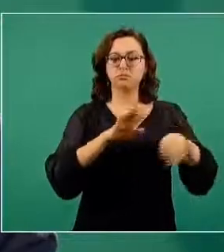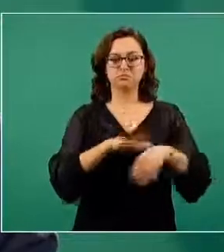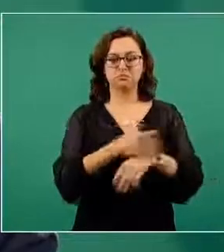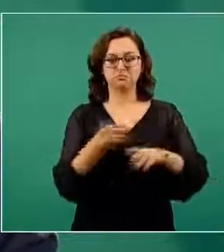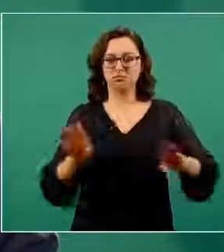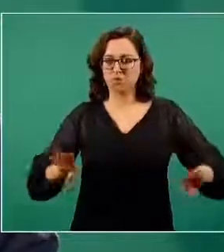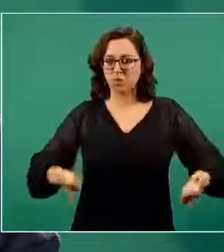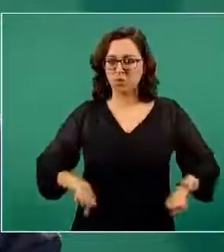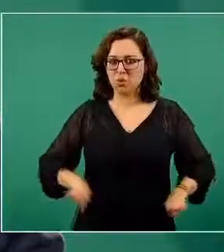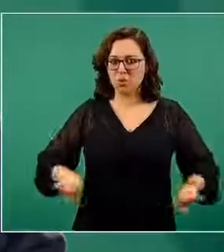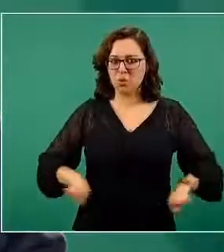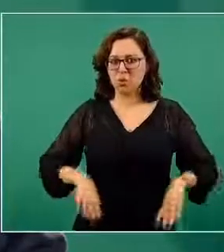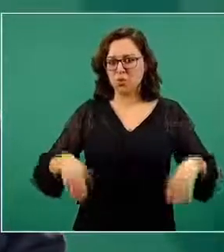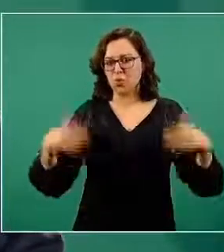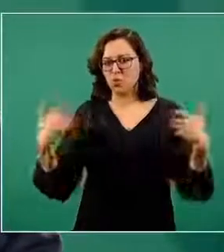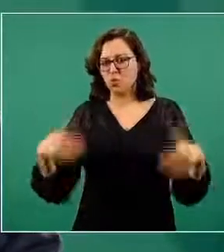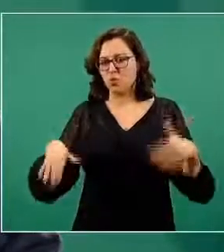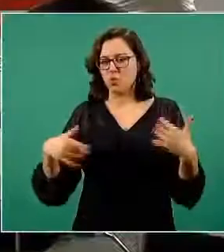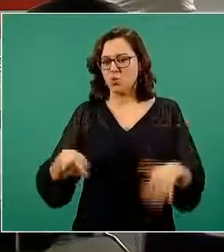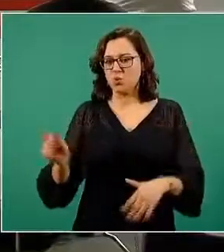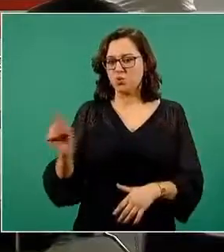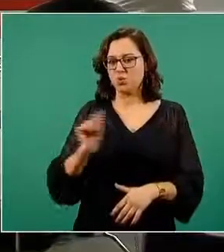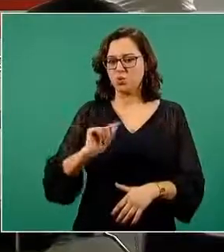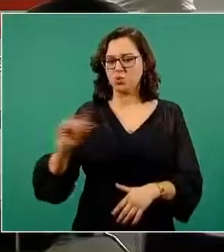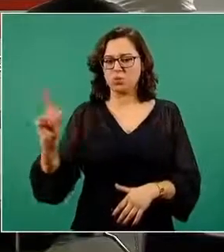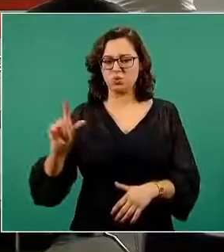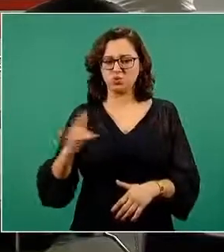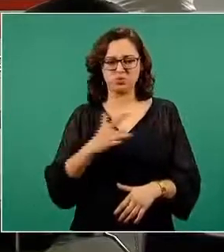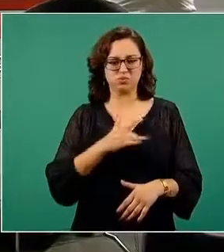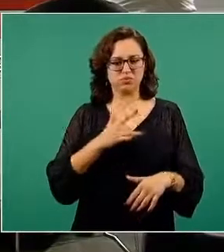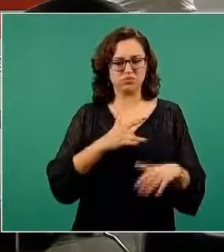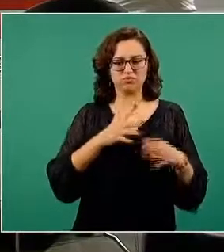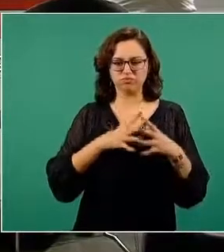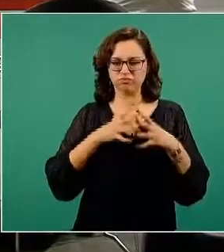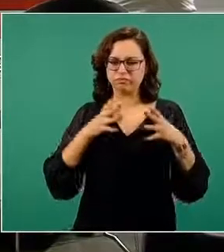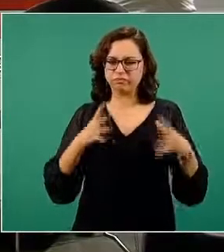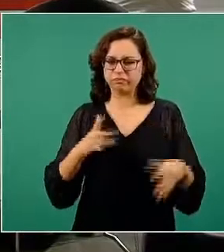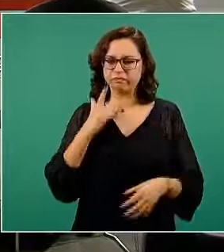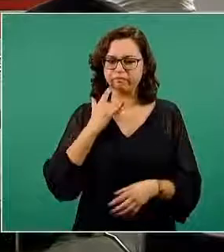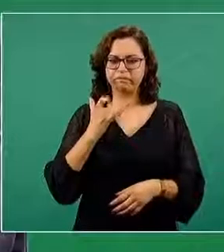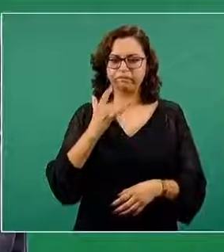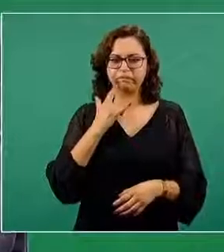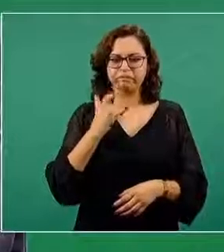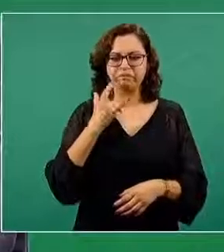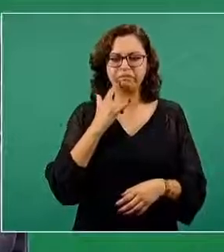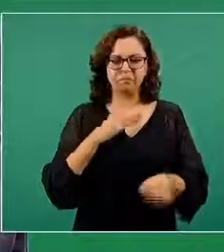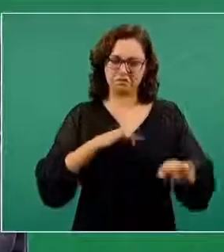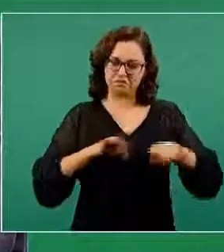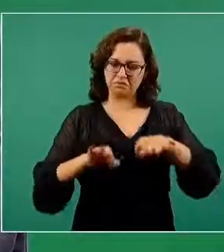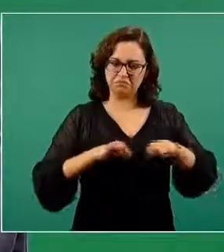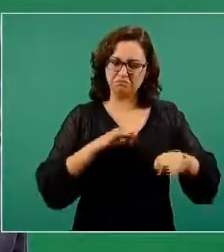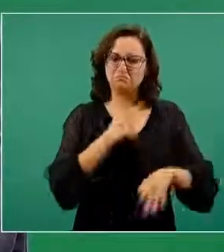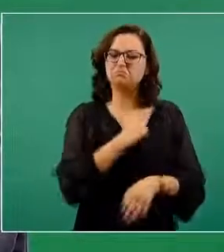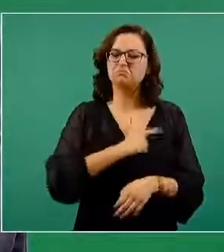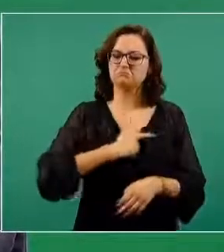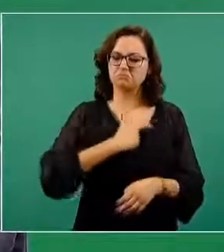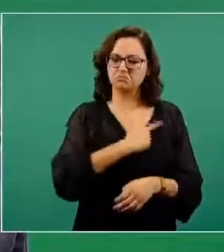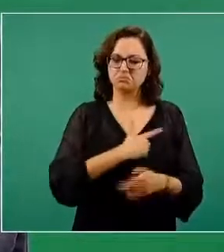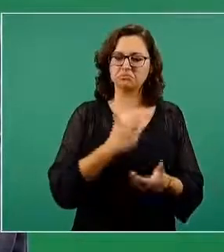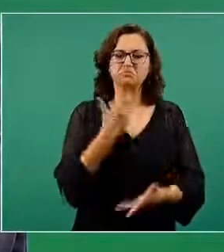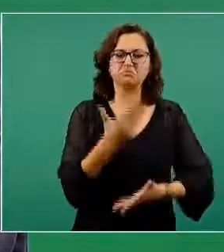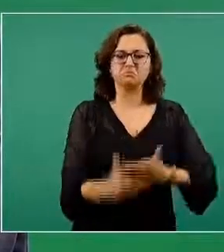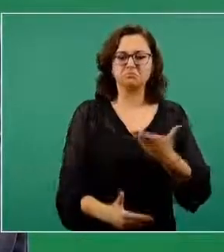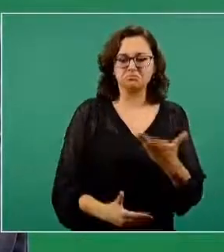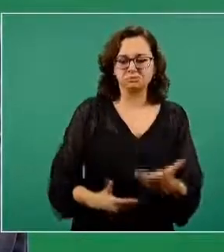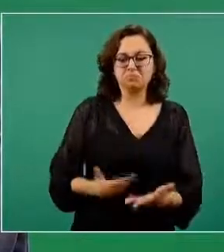compromiso profesional, por un asunto de entrega altruista a su pasión por servir en los